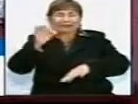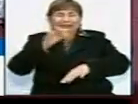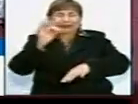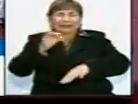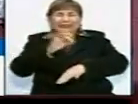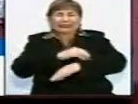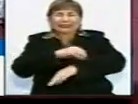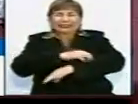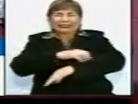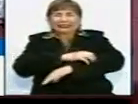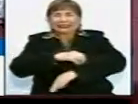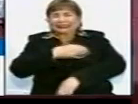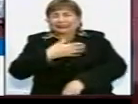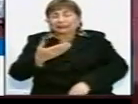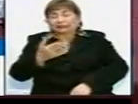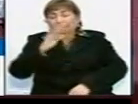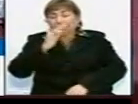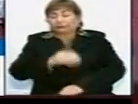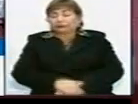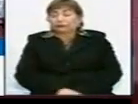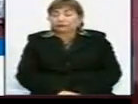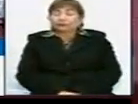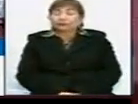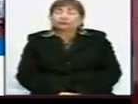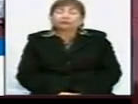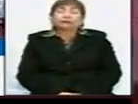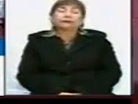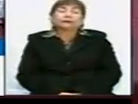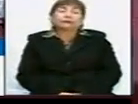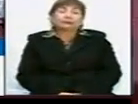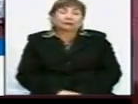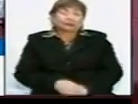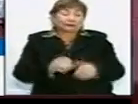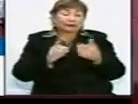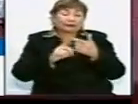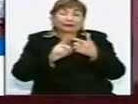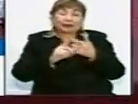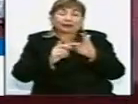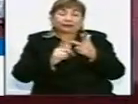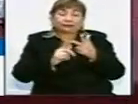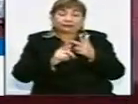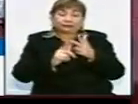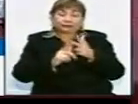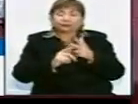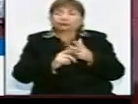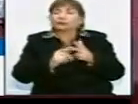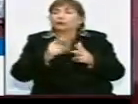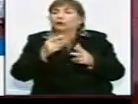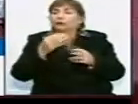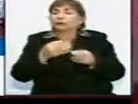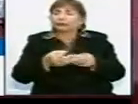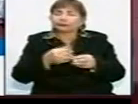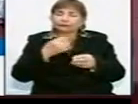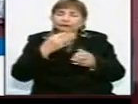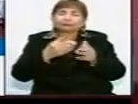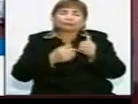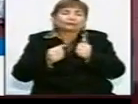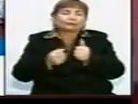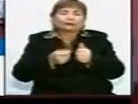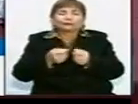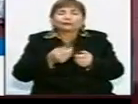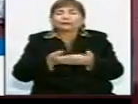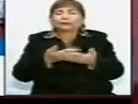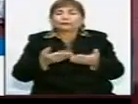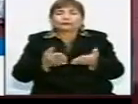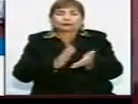y todo lo demás una cosa trae la otra y el tercer eje que es fundamental que usted lo acaba de decir es el manejo y